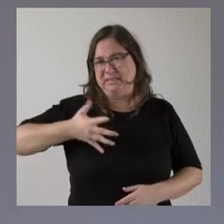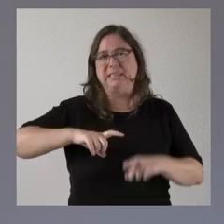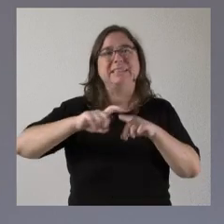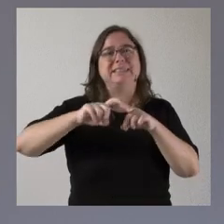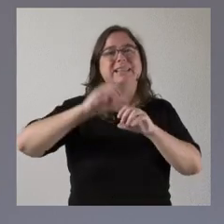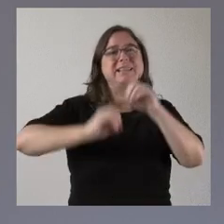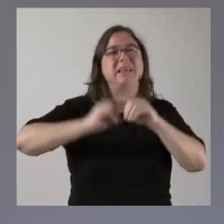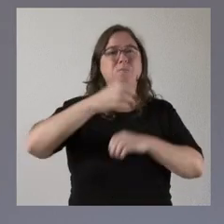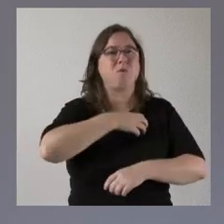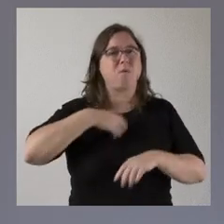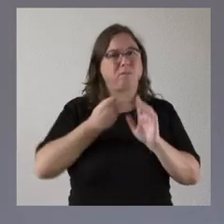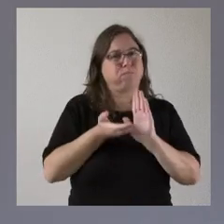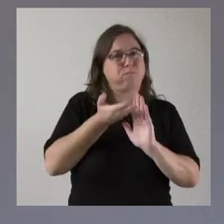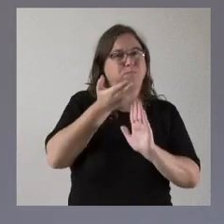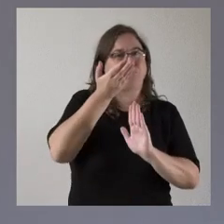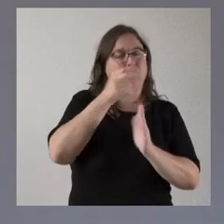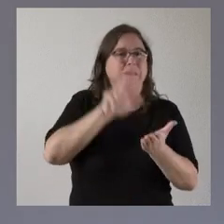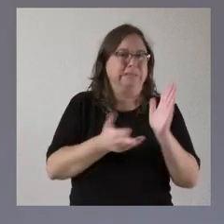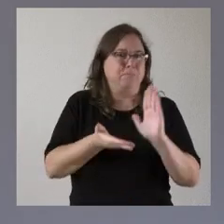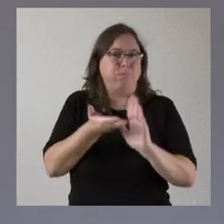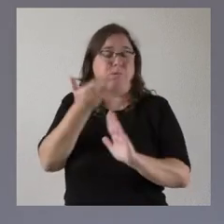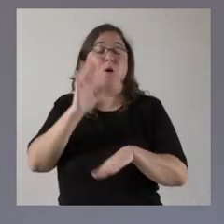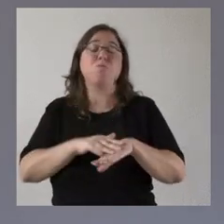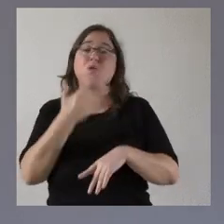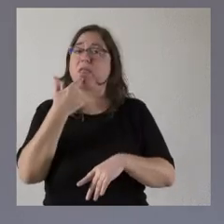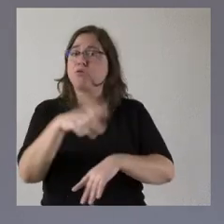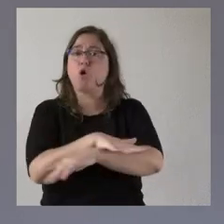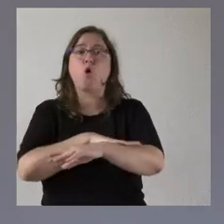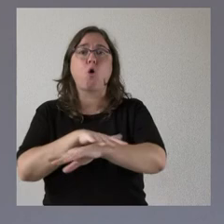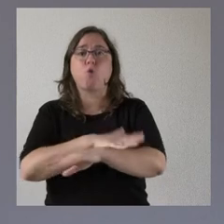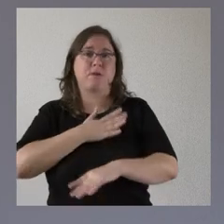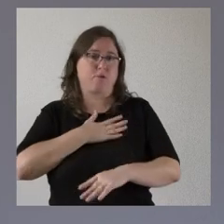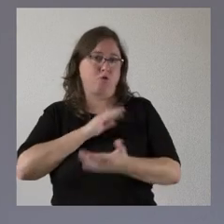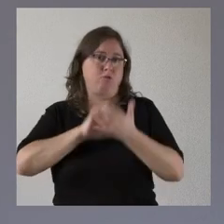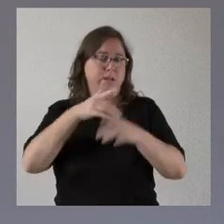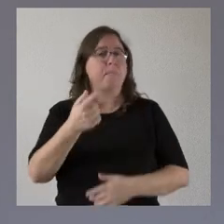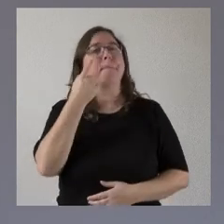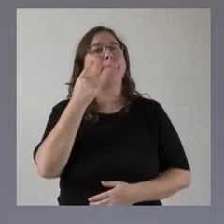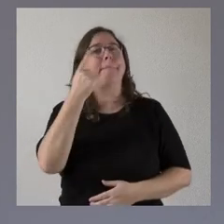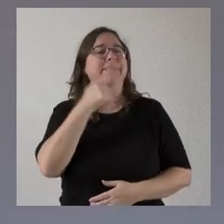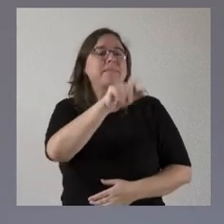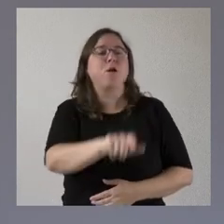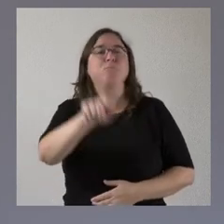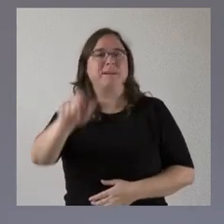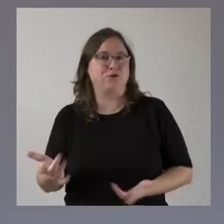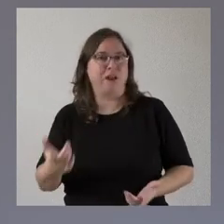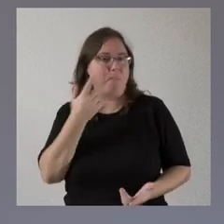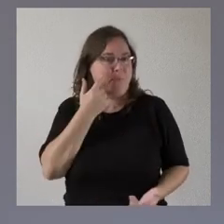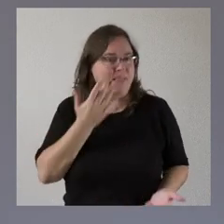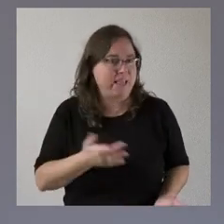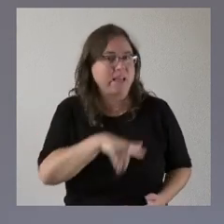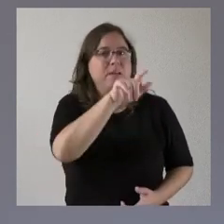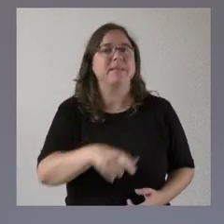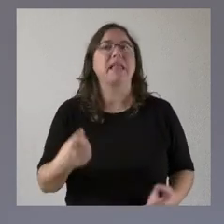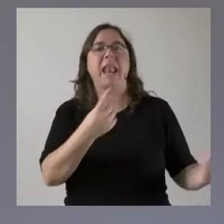de interés y siempre lo hemos dicho que el gobierno de la junta que el gobierno de Castilla y león está pendiente de las personas está pendiente de